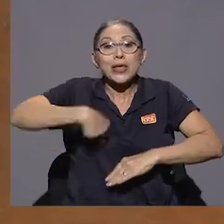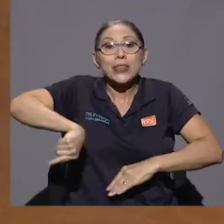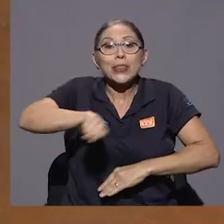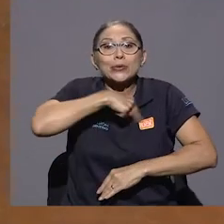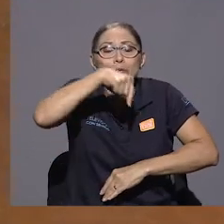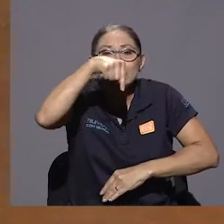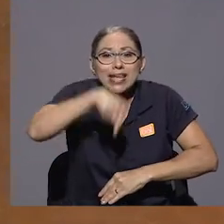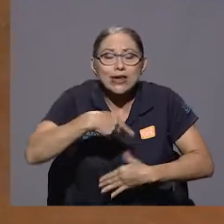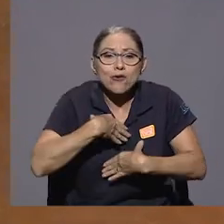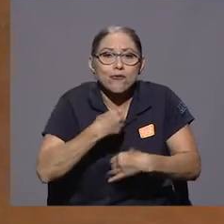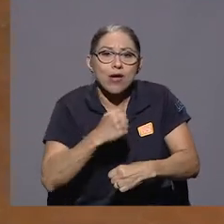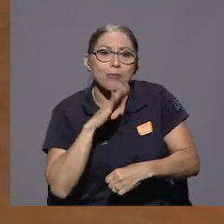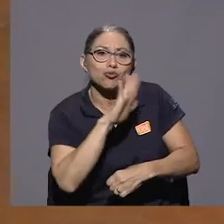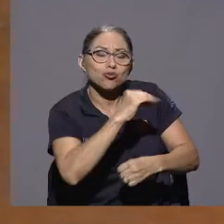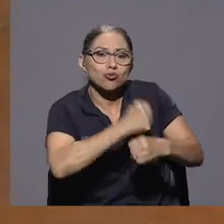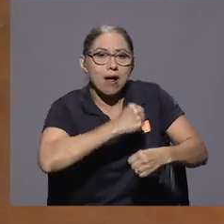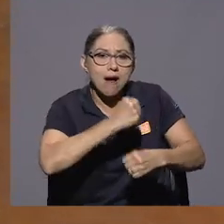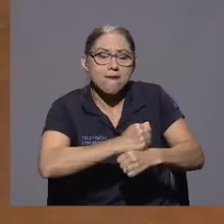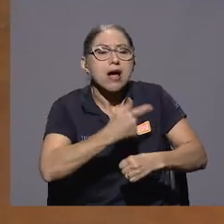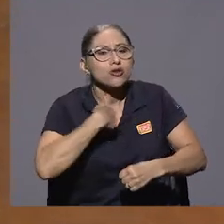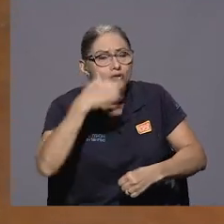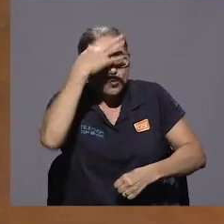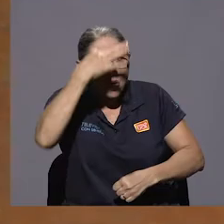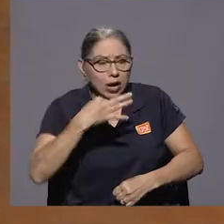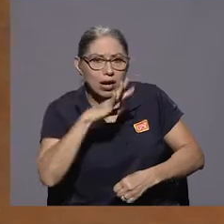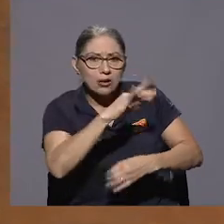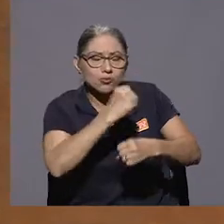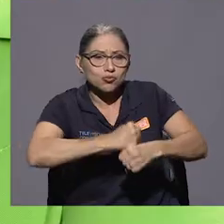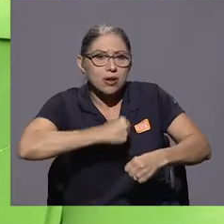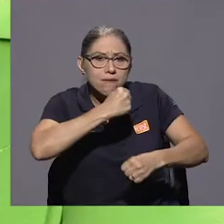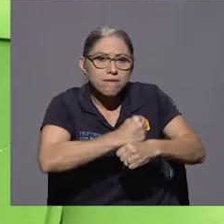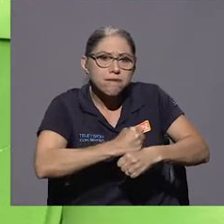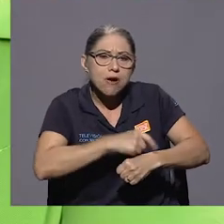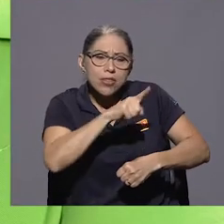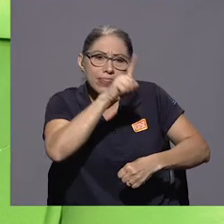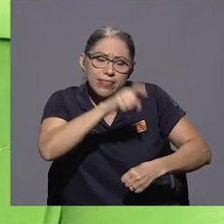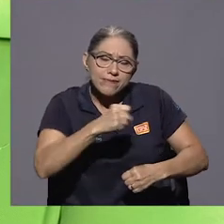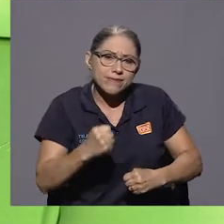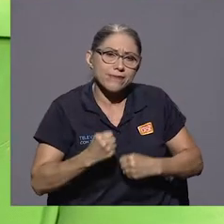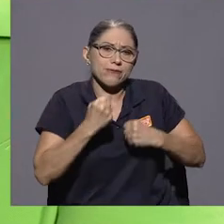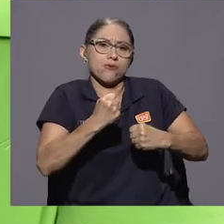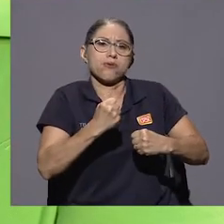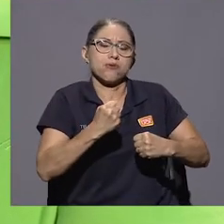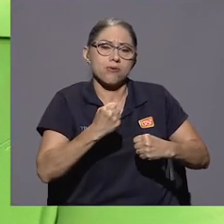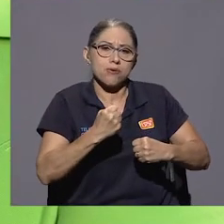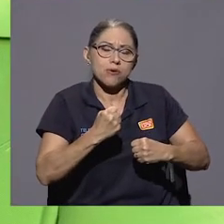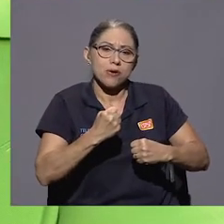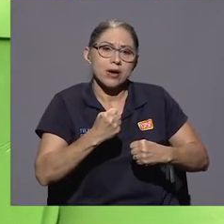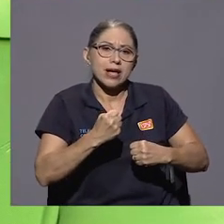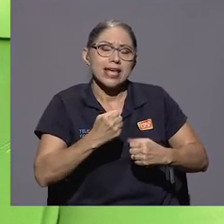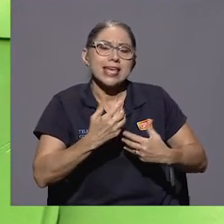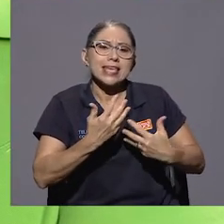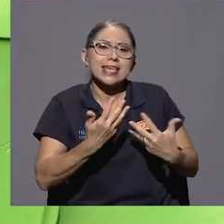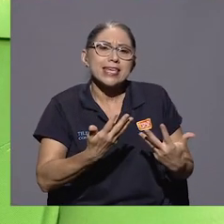Nosotros aquí confiamos en tu trabajo, yo creo en tu trabajo, tenés que ser fuerte